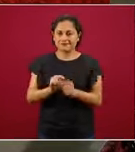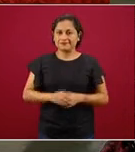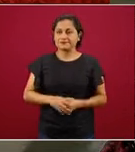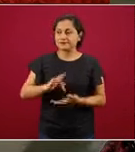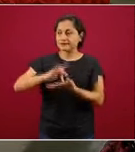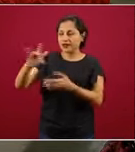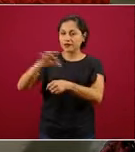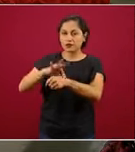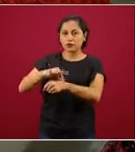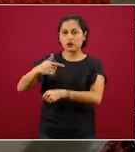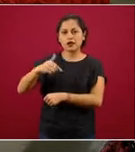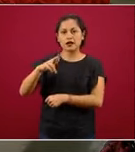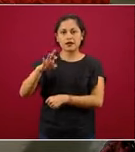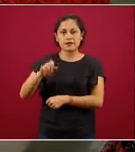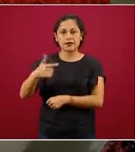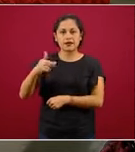García, coordinador del